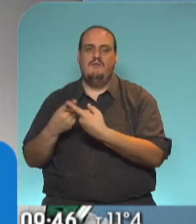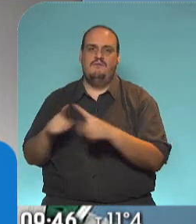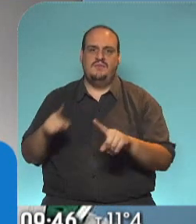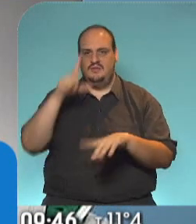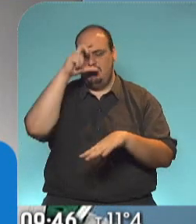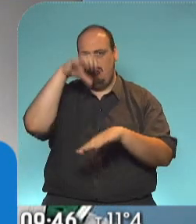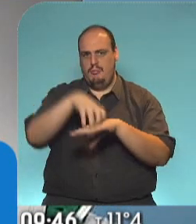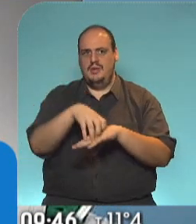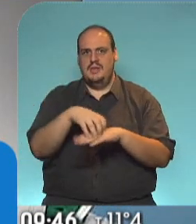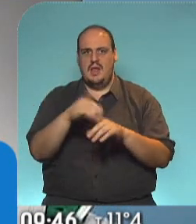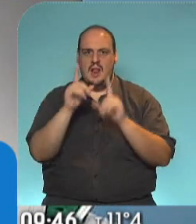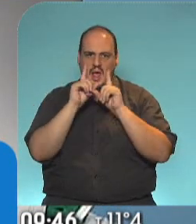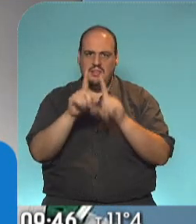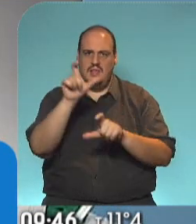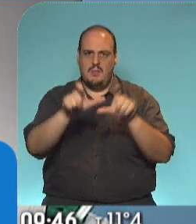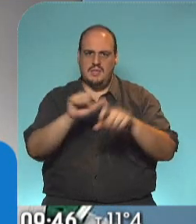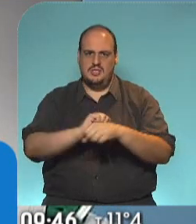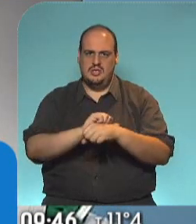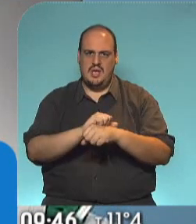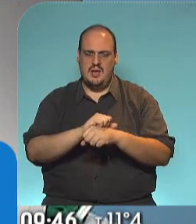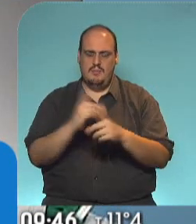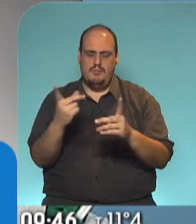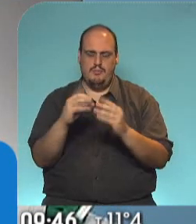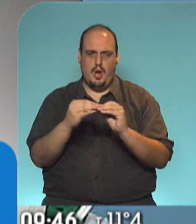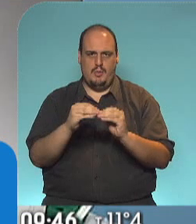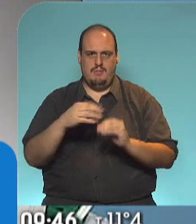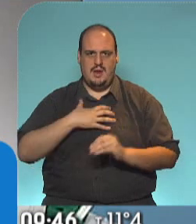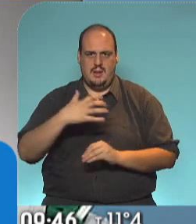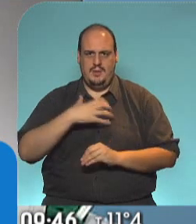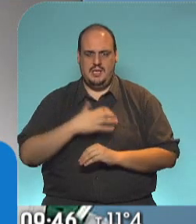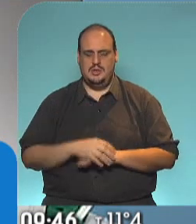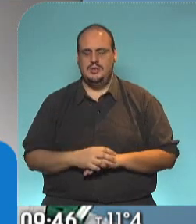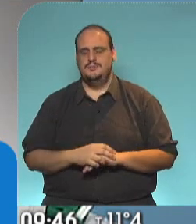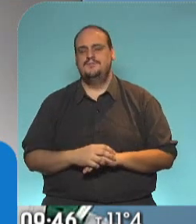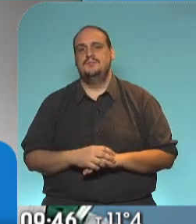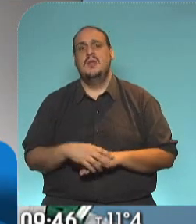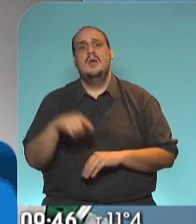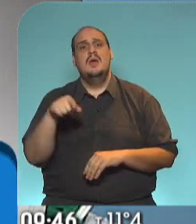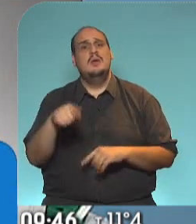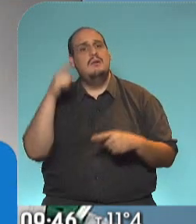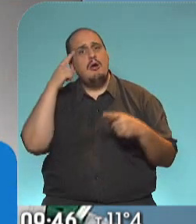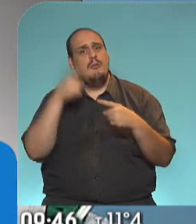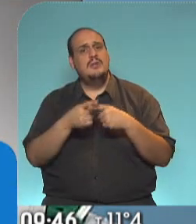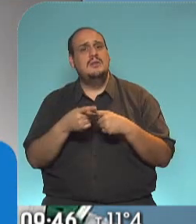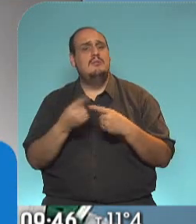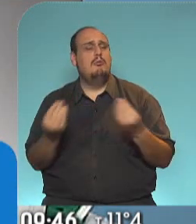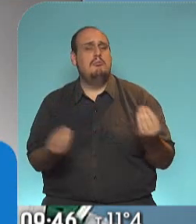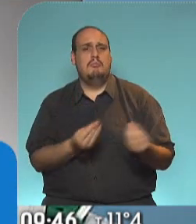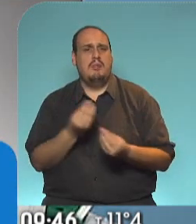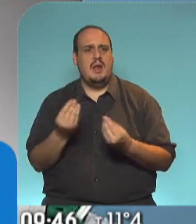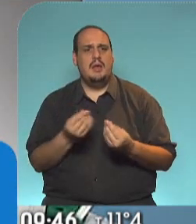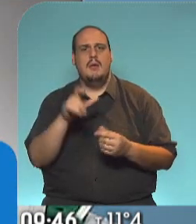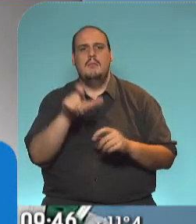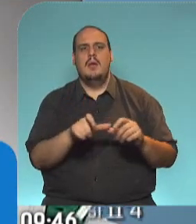atienden en los pacientes respiratorios con la intención de tratar de tener el menos